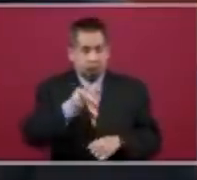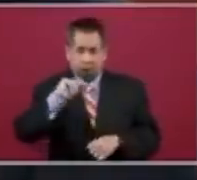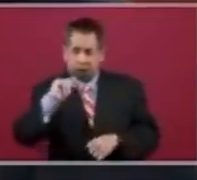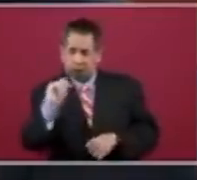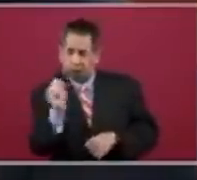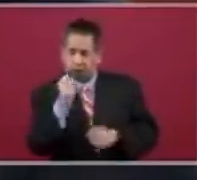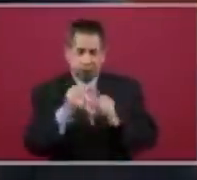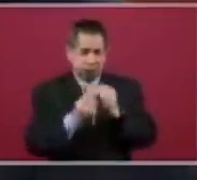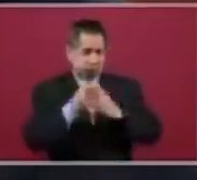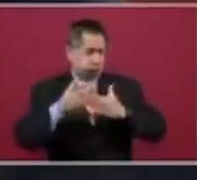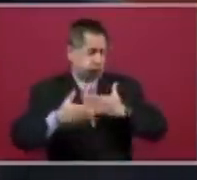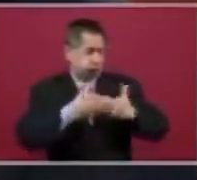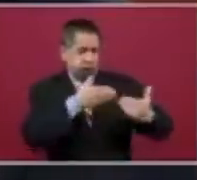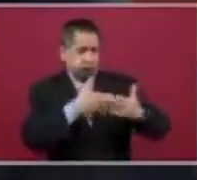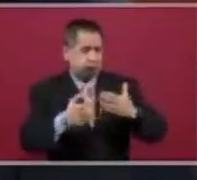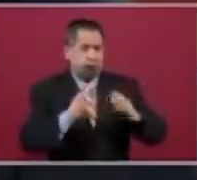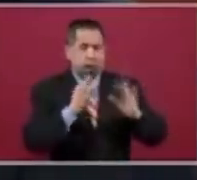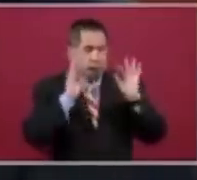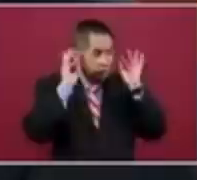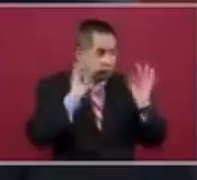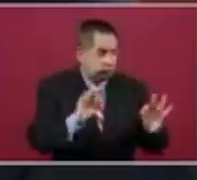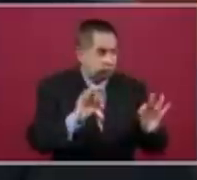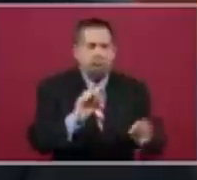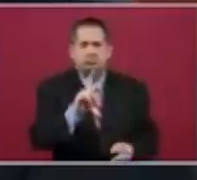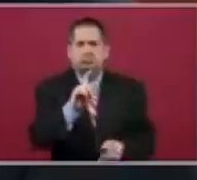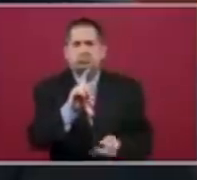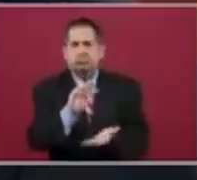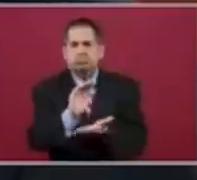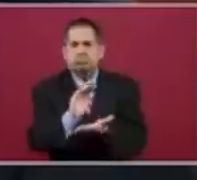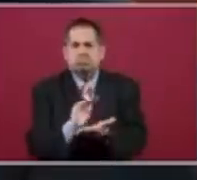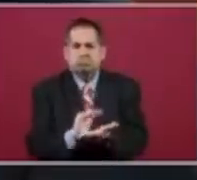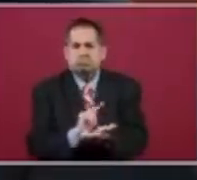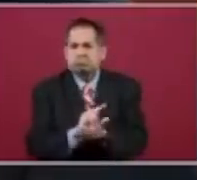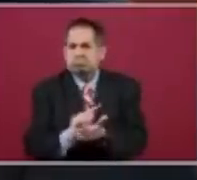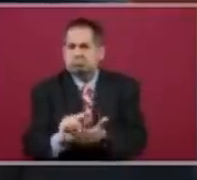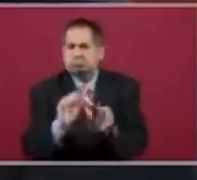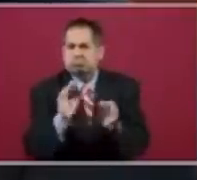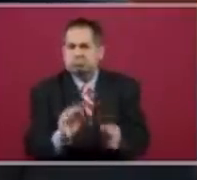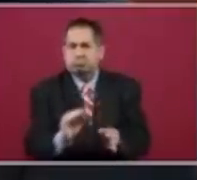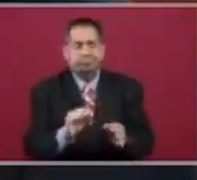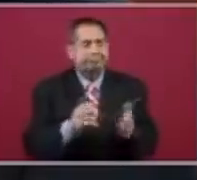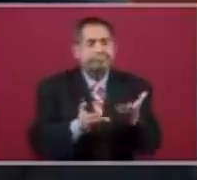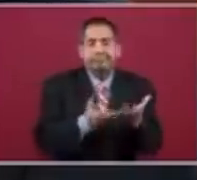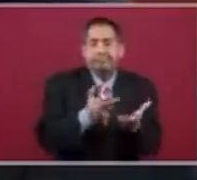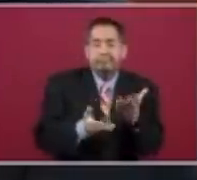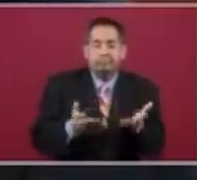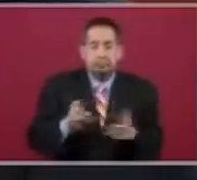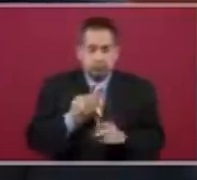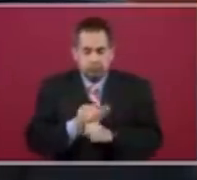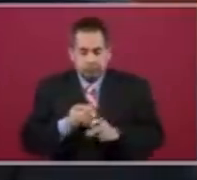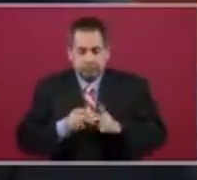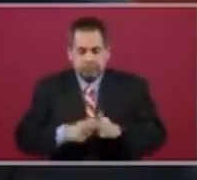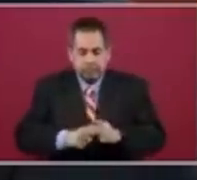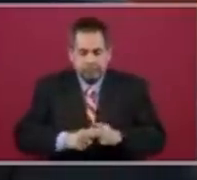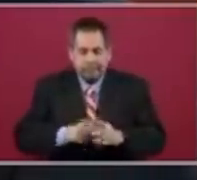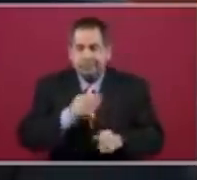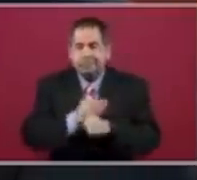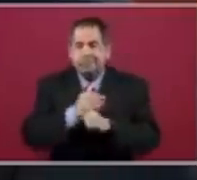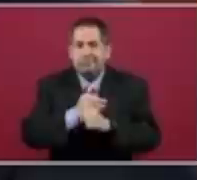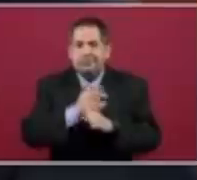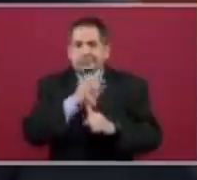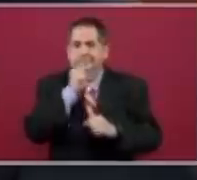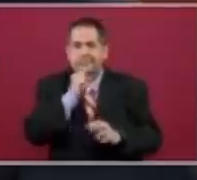podía mitigar justamente cualquier efecto. Pero justamente estamos al principio, no podemos contestar nada